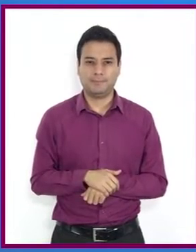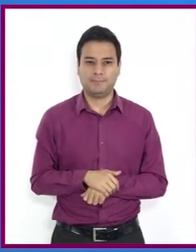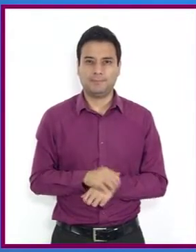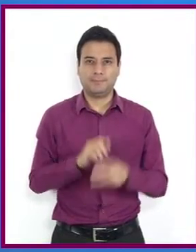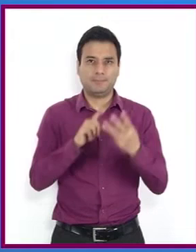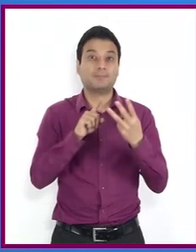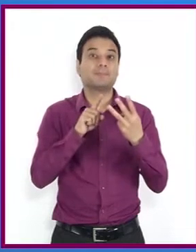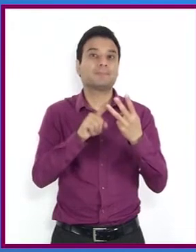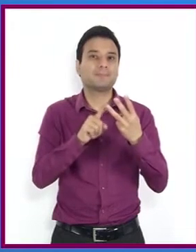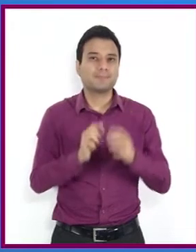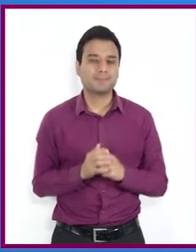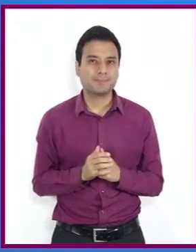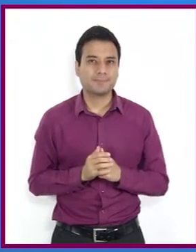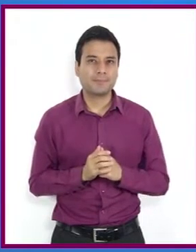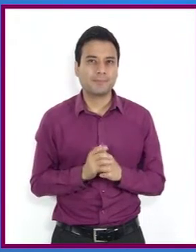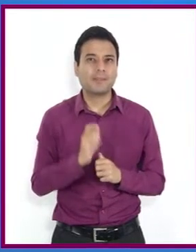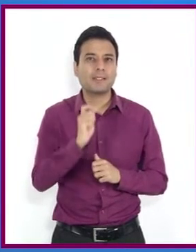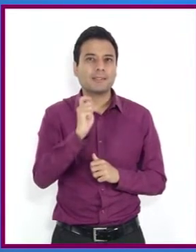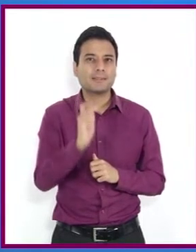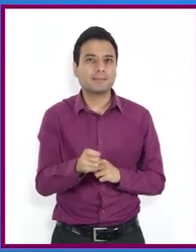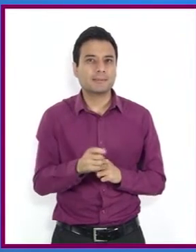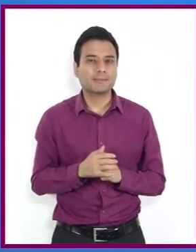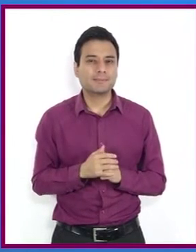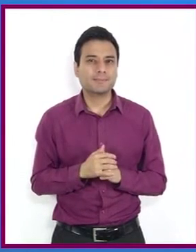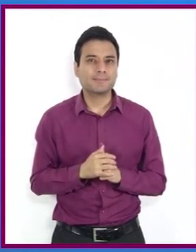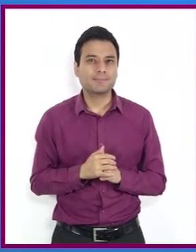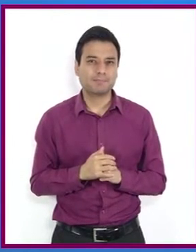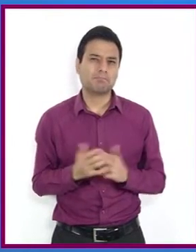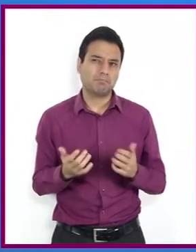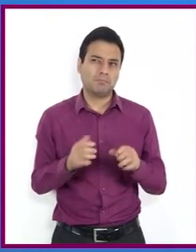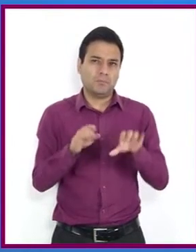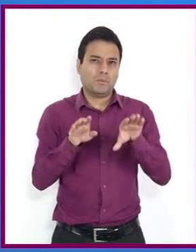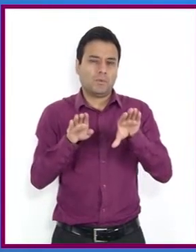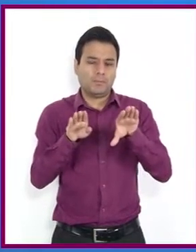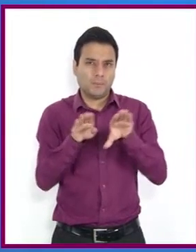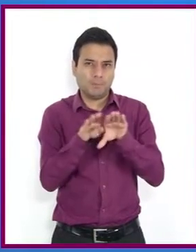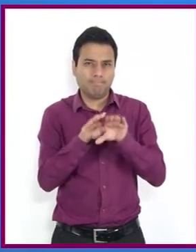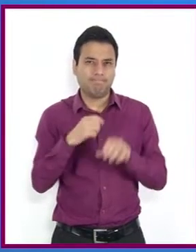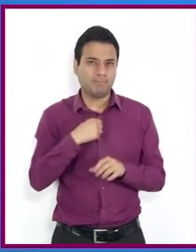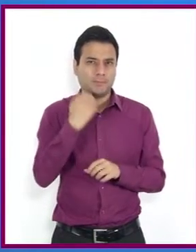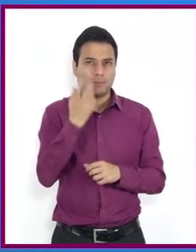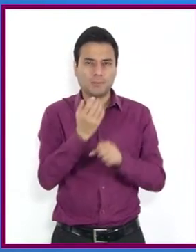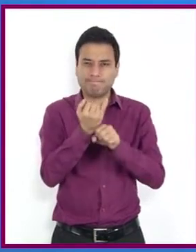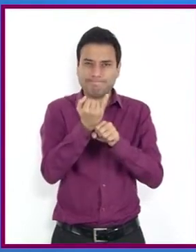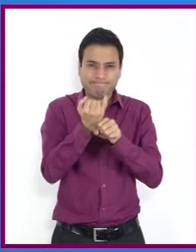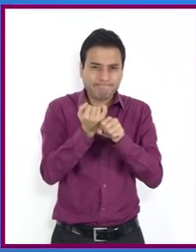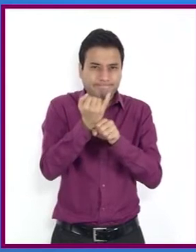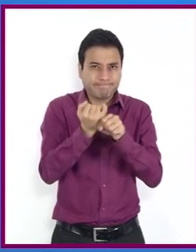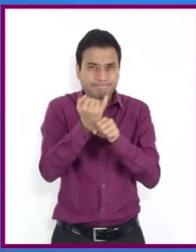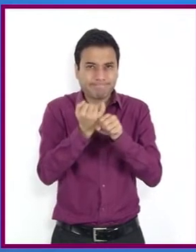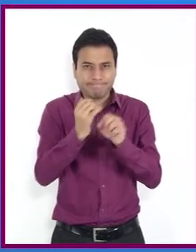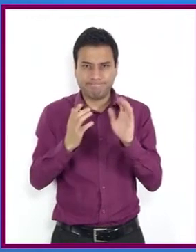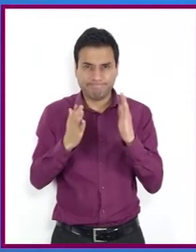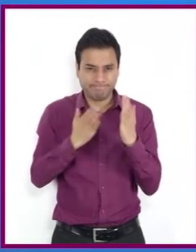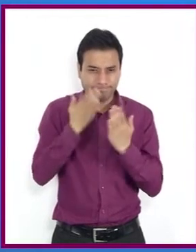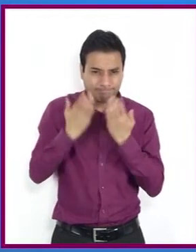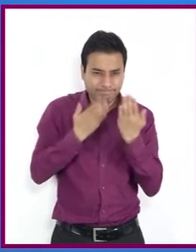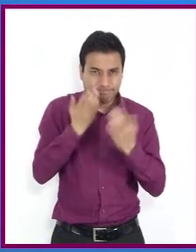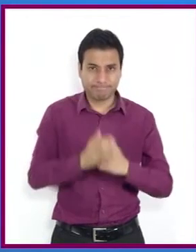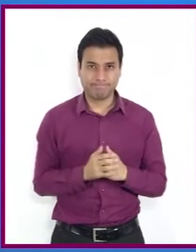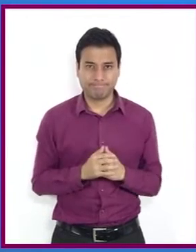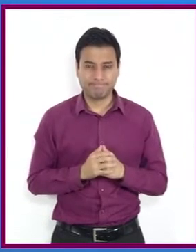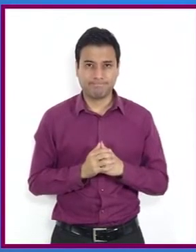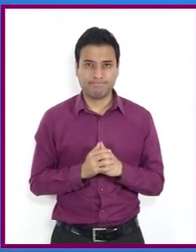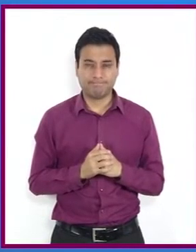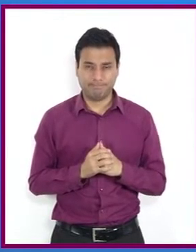Sagredo representa la visión neutral de quien busca la verdad sin aferrarse a dogma alguno.